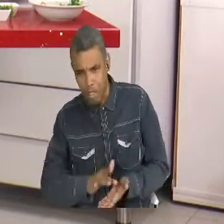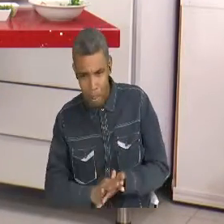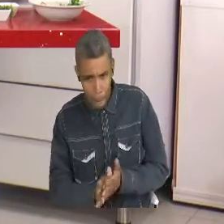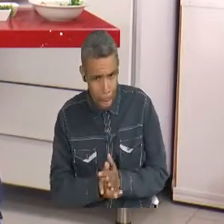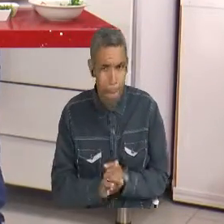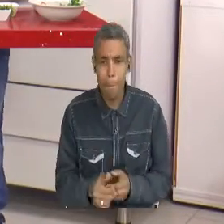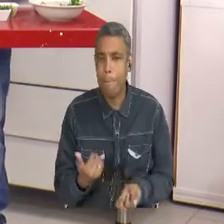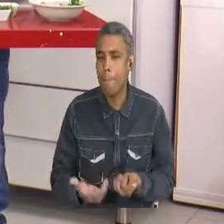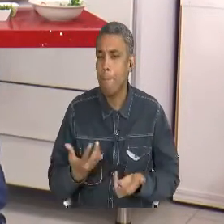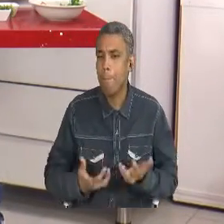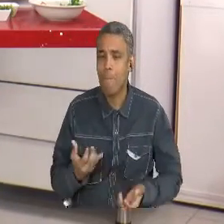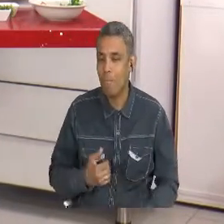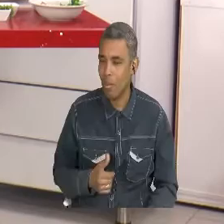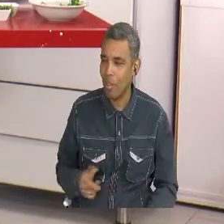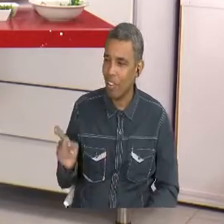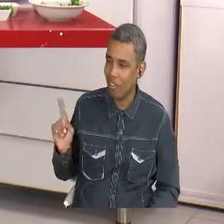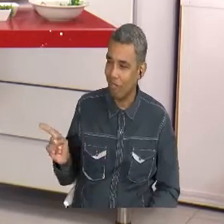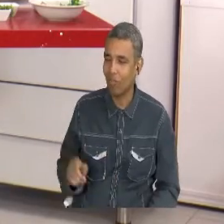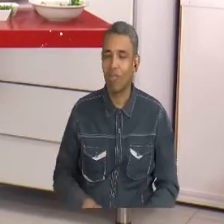estos platos pues son muy...